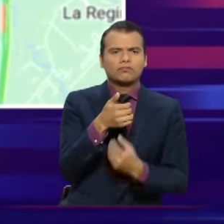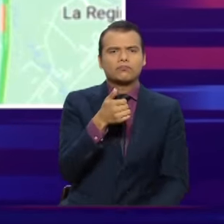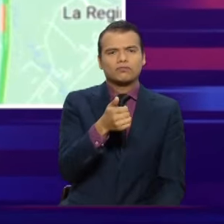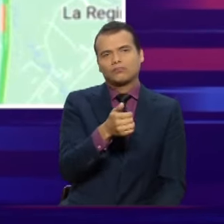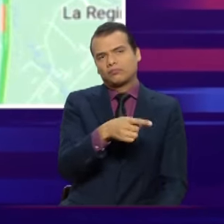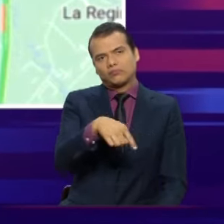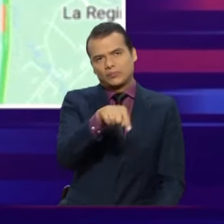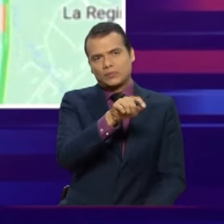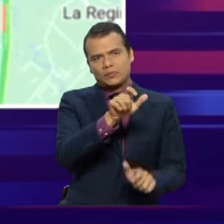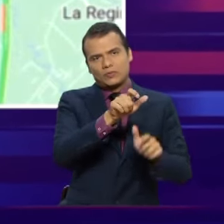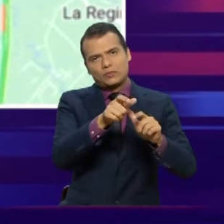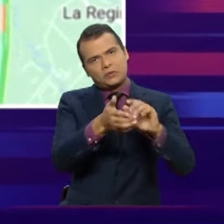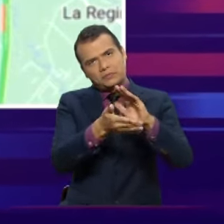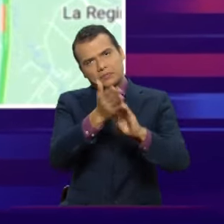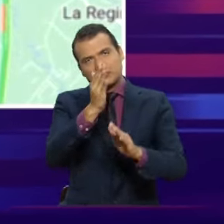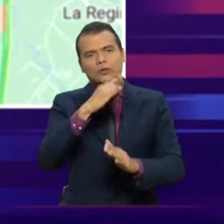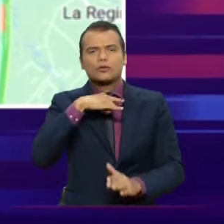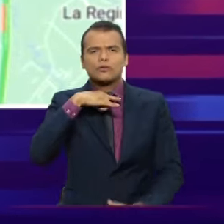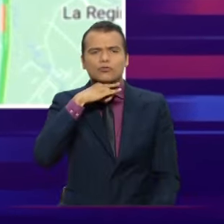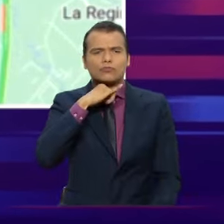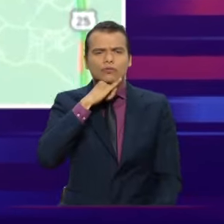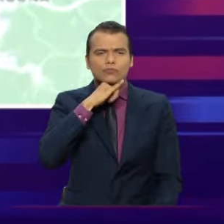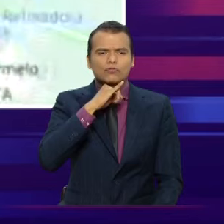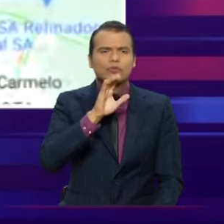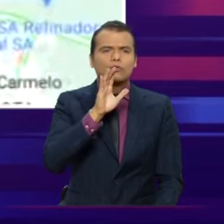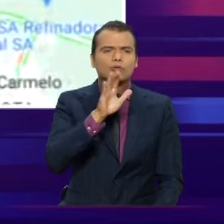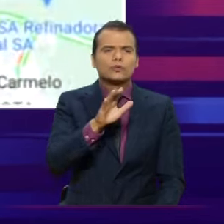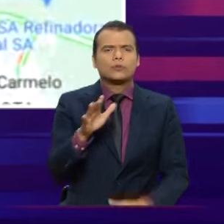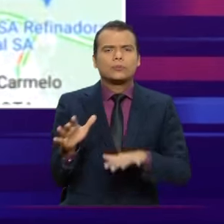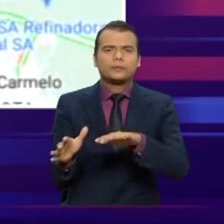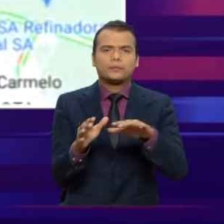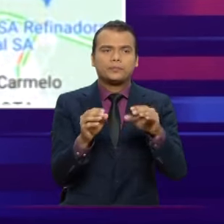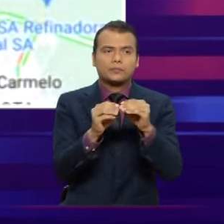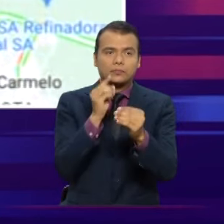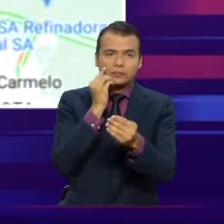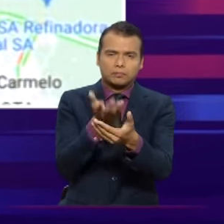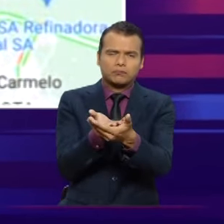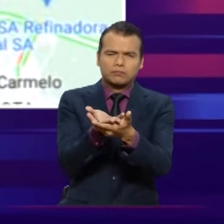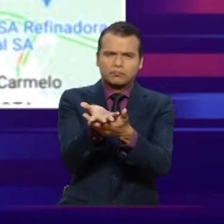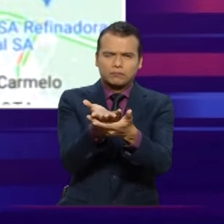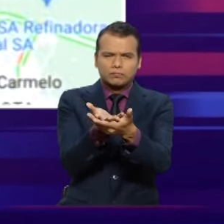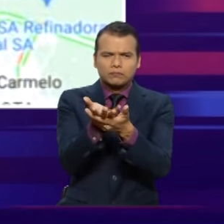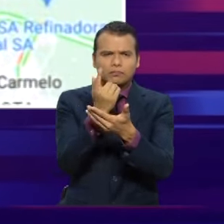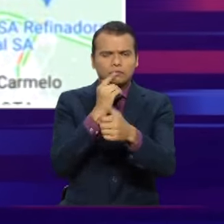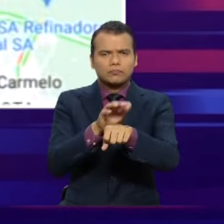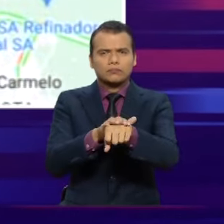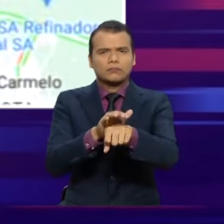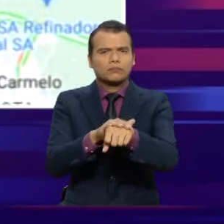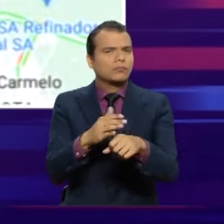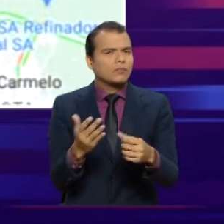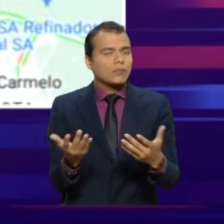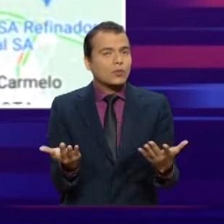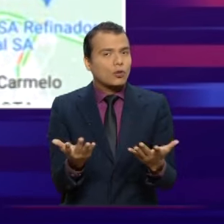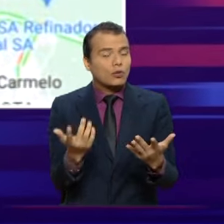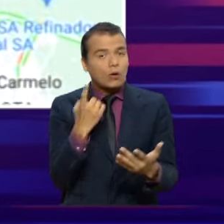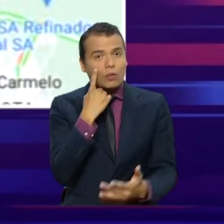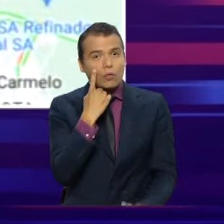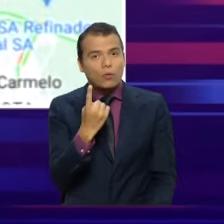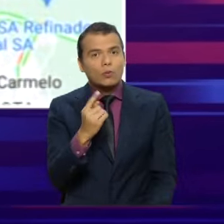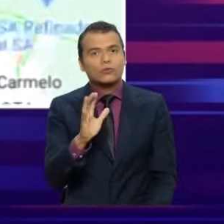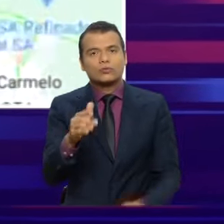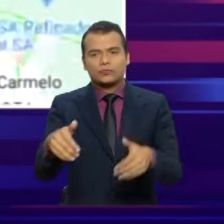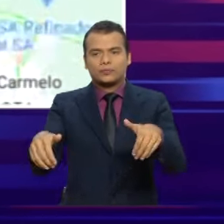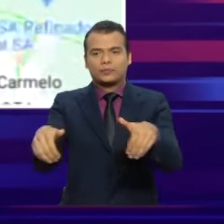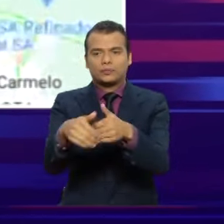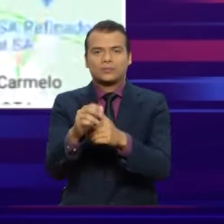municipio. Asimismo, damos una recomendación especial de nuevo y tiene que ver sobre la calle 70. No olvidar que se